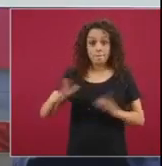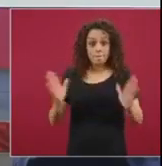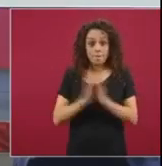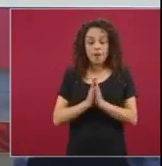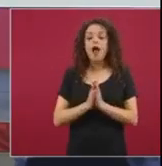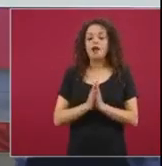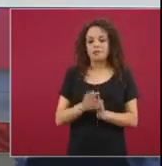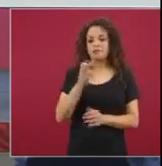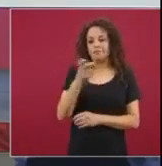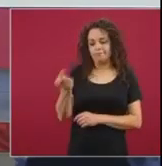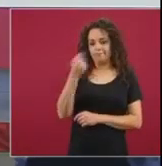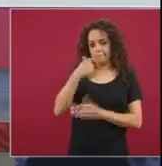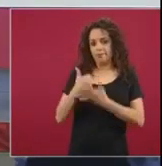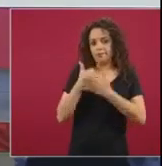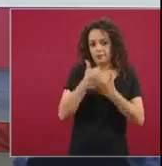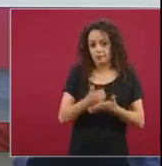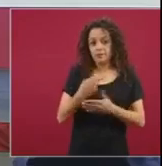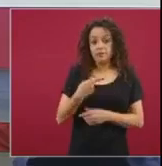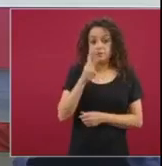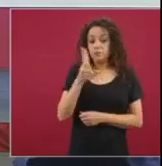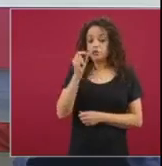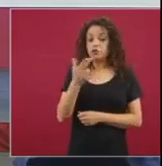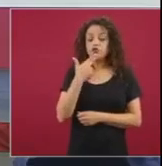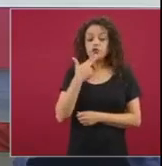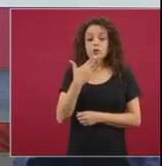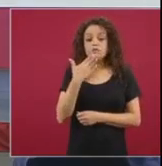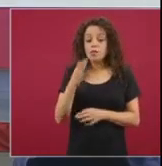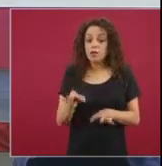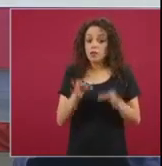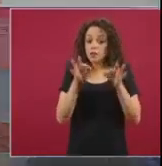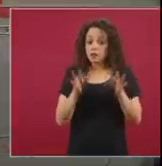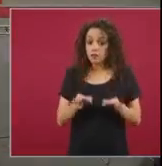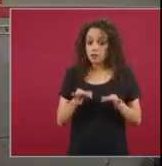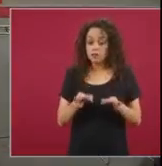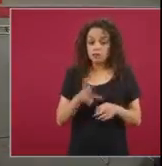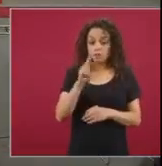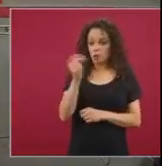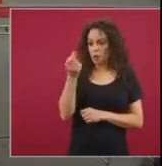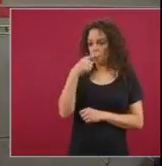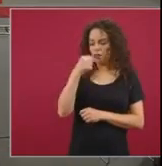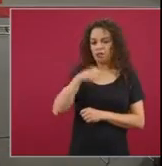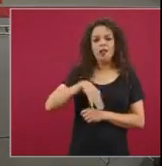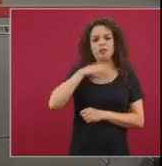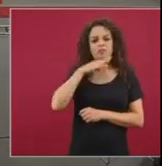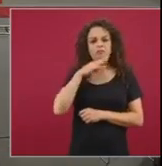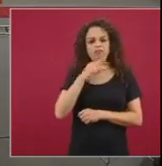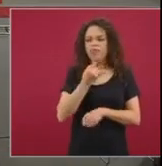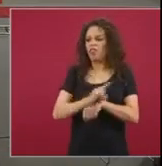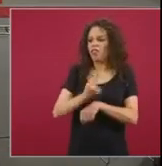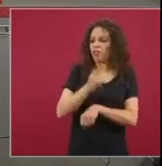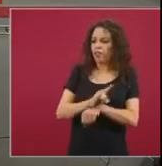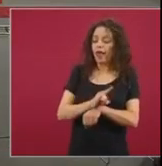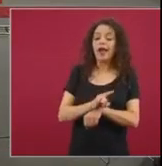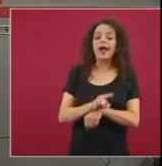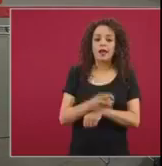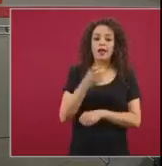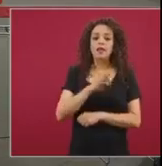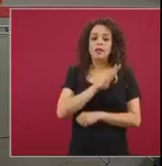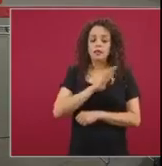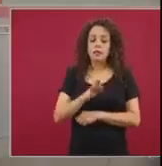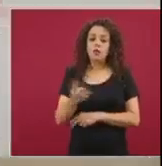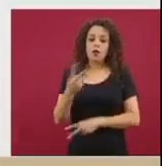defecto no nos tomamos nuestra toma, podemos hacer resistencias. Es por eso que cuidamos tanto y realizamos estas